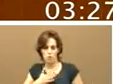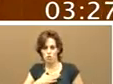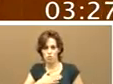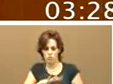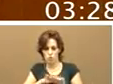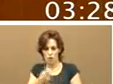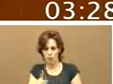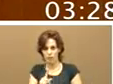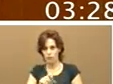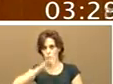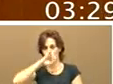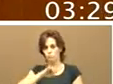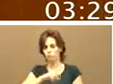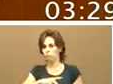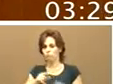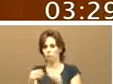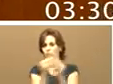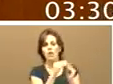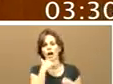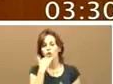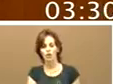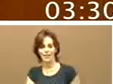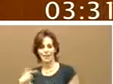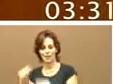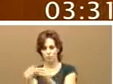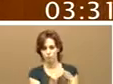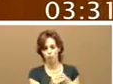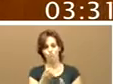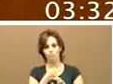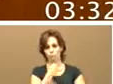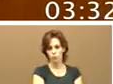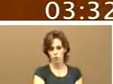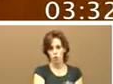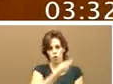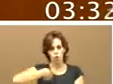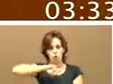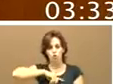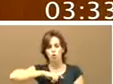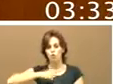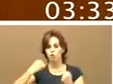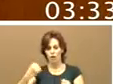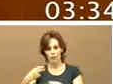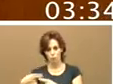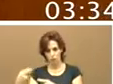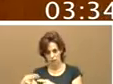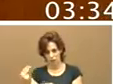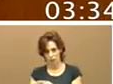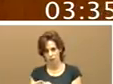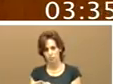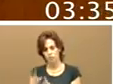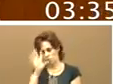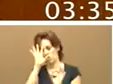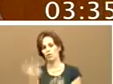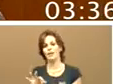de los sentimientos. Como nosotros somos una fuerza política de la racionalidad política y no sentimental,